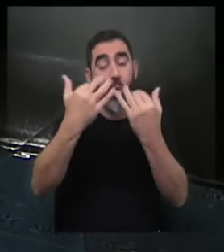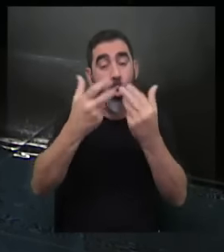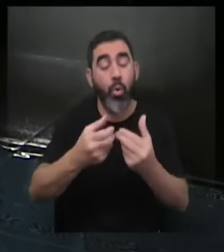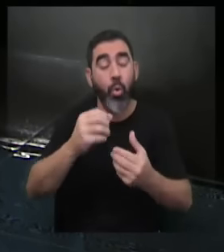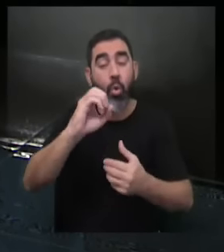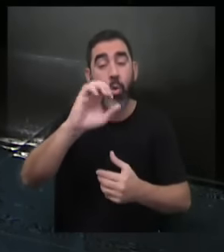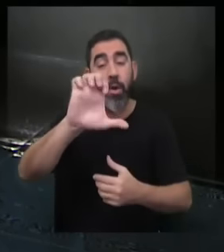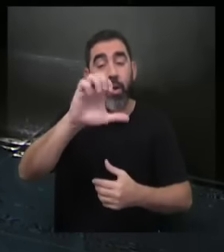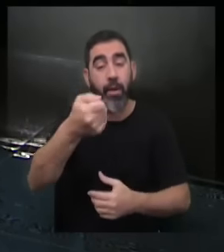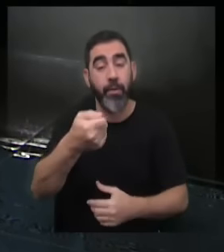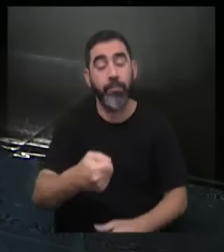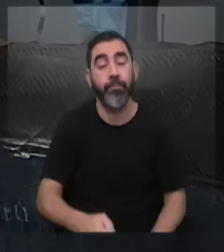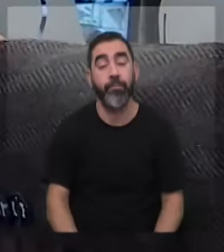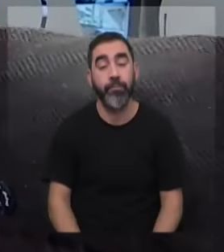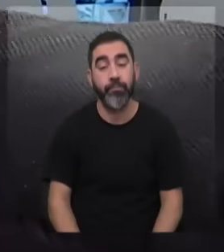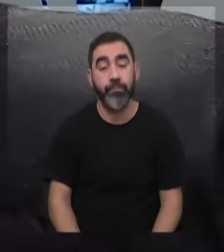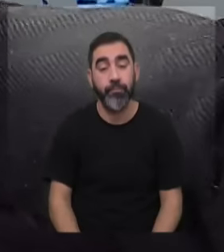Estados